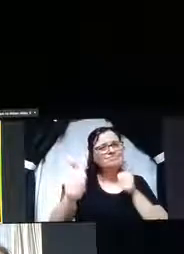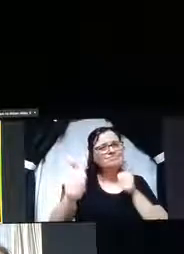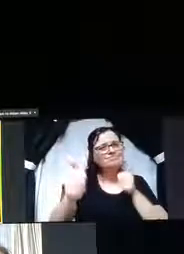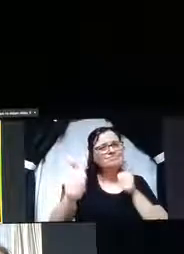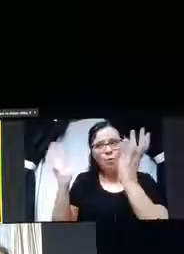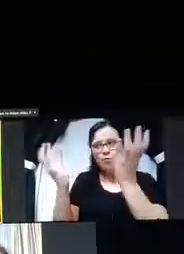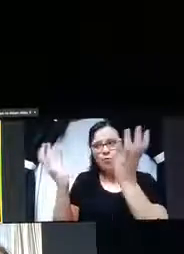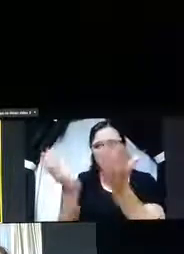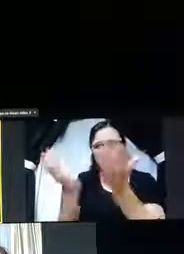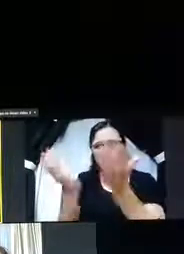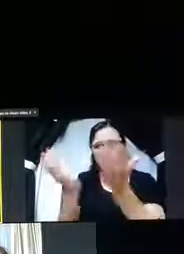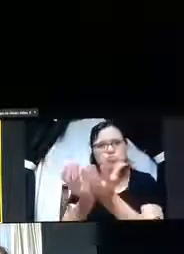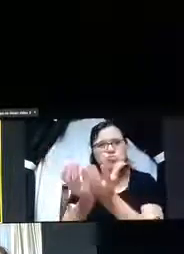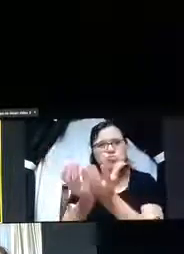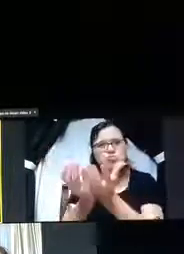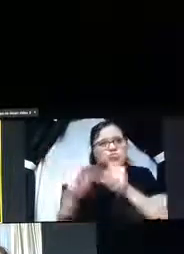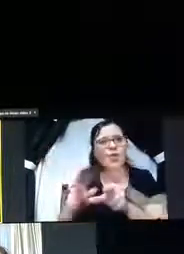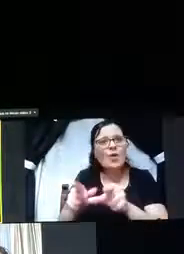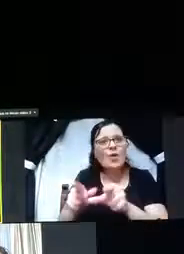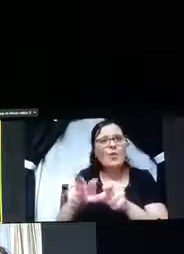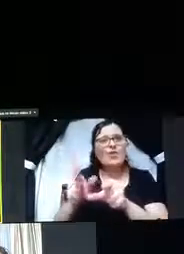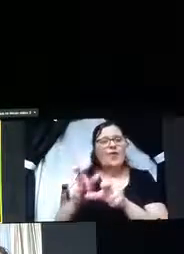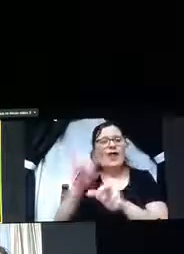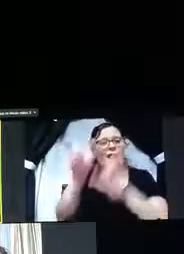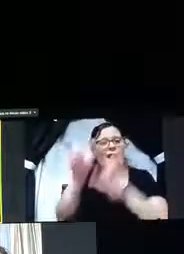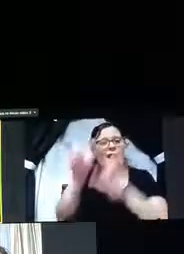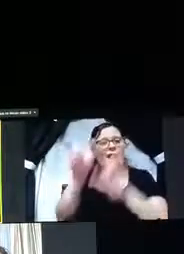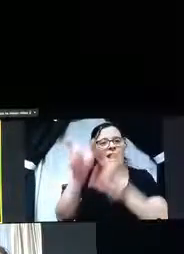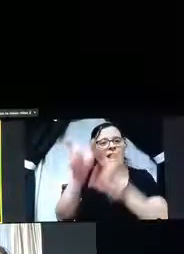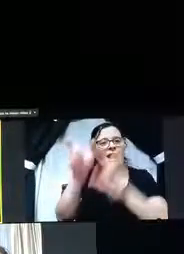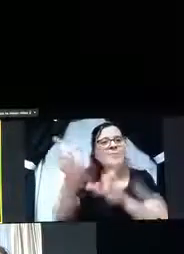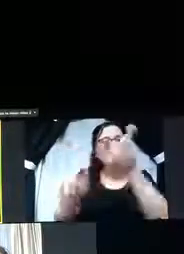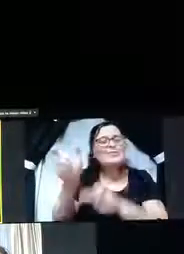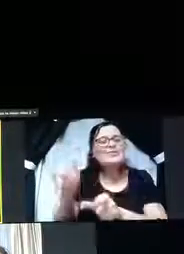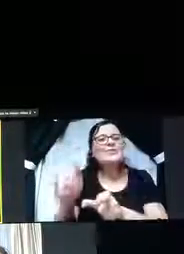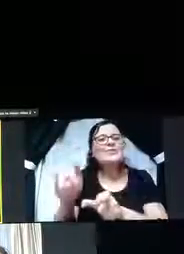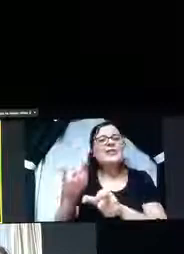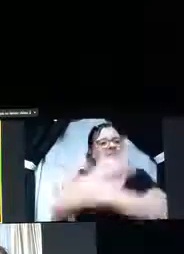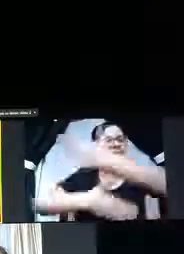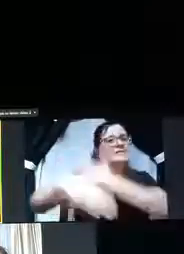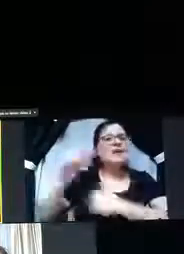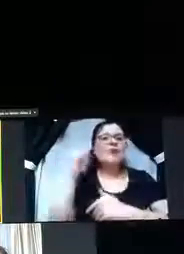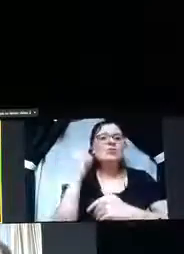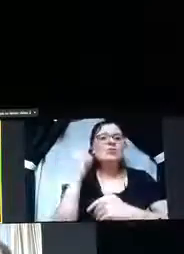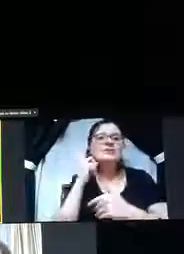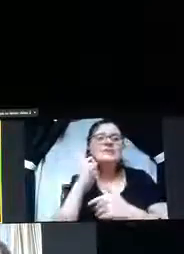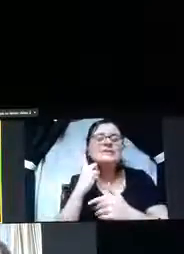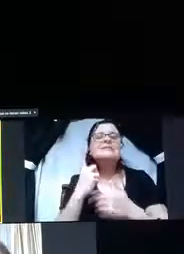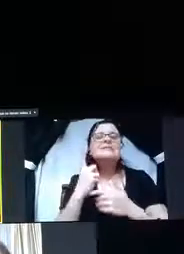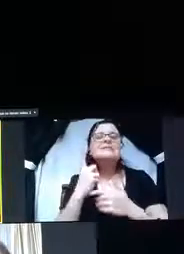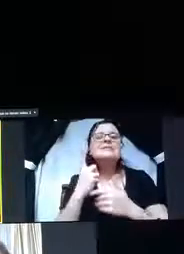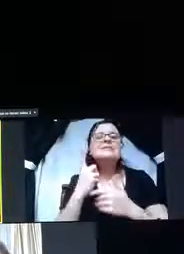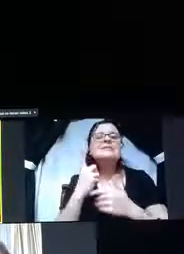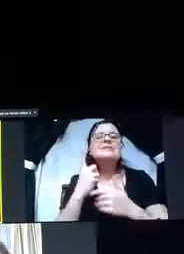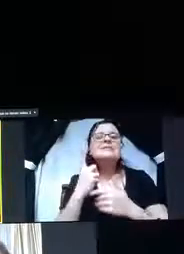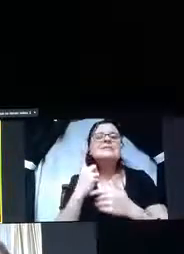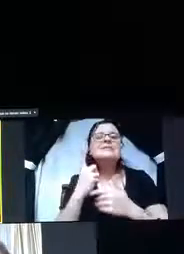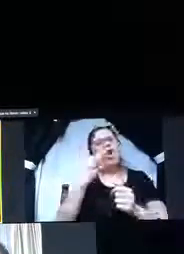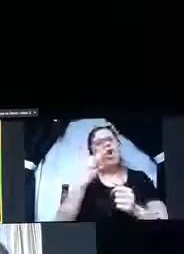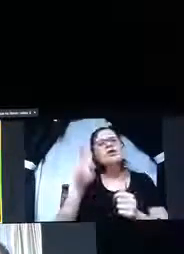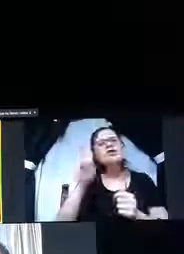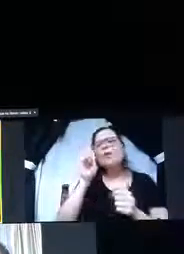procesamientos subyacen a la posibilidad de adquirir una lengua, de adquirir una